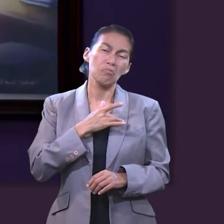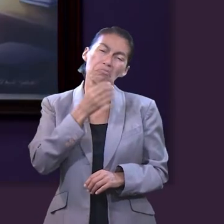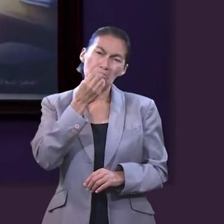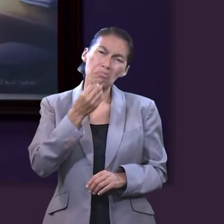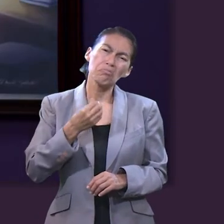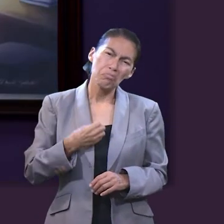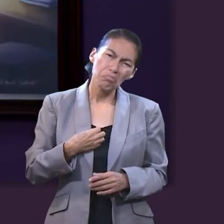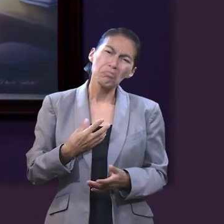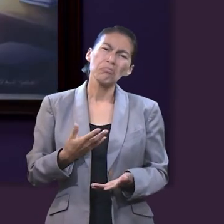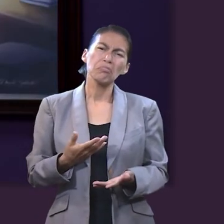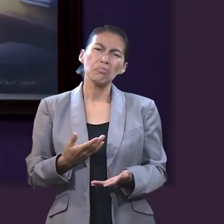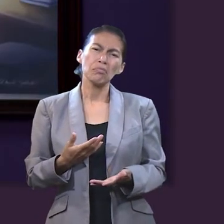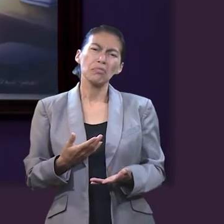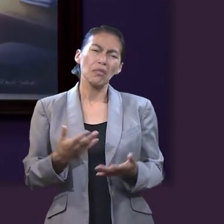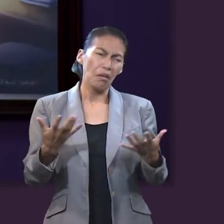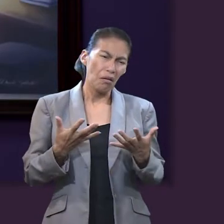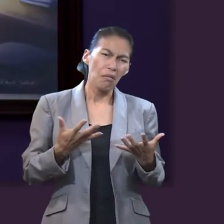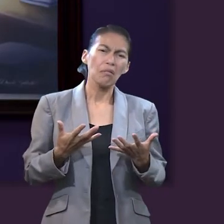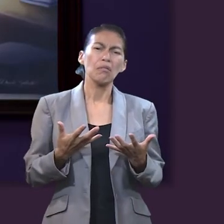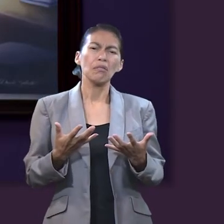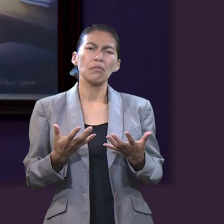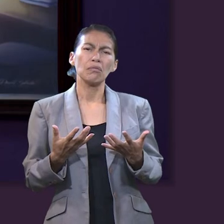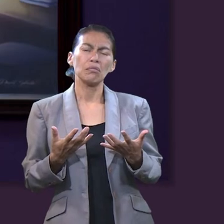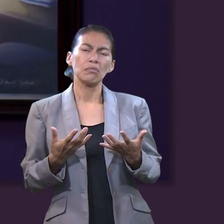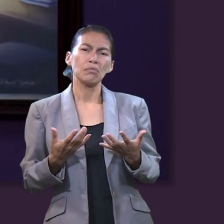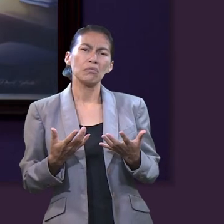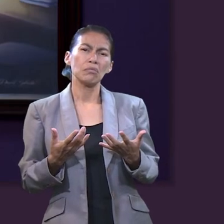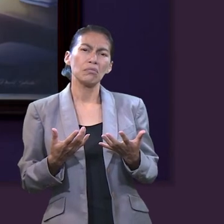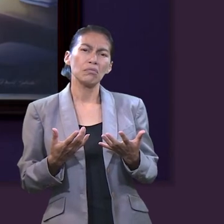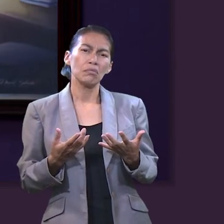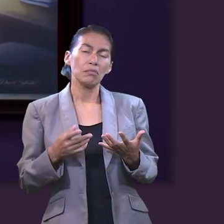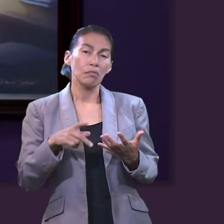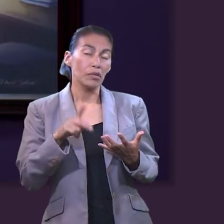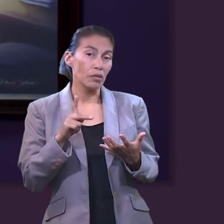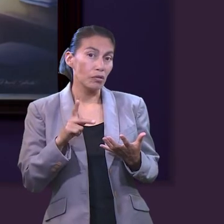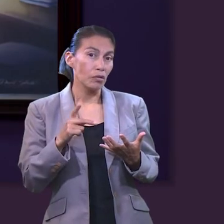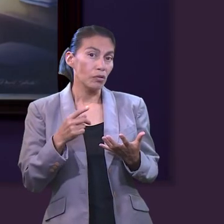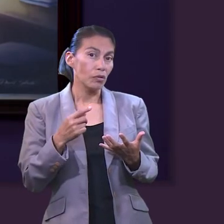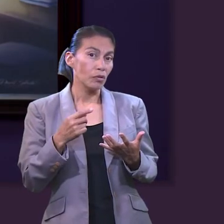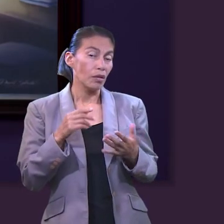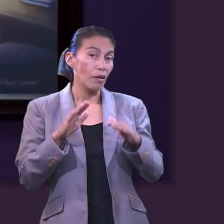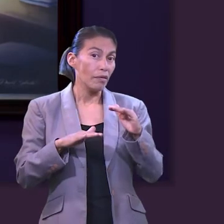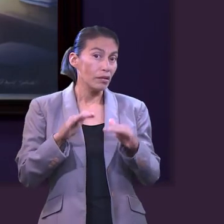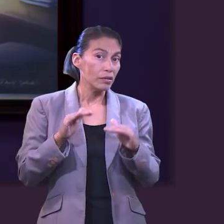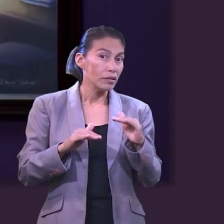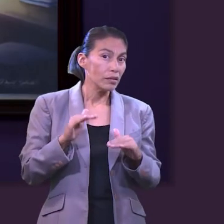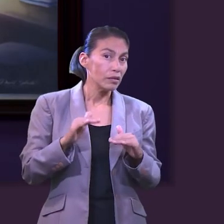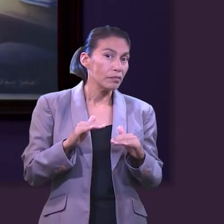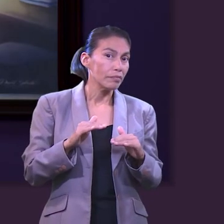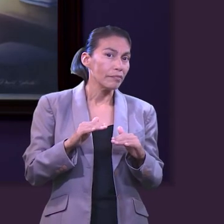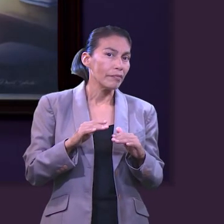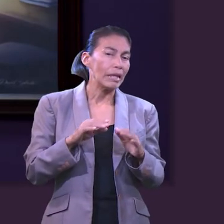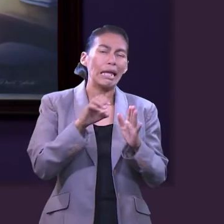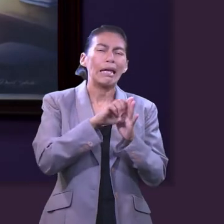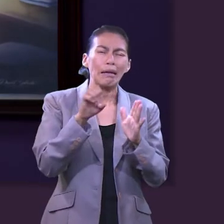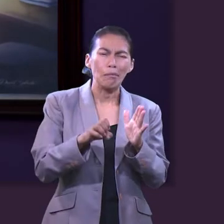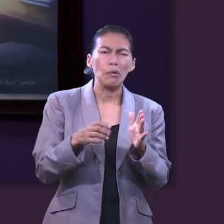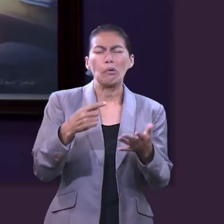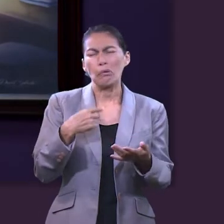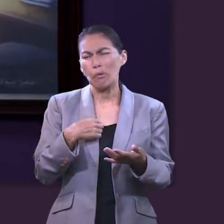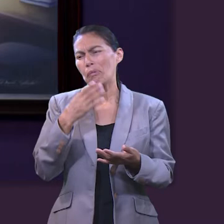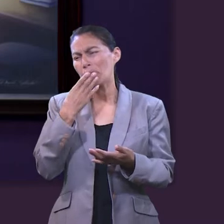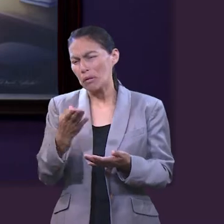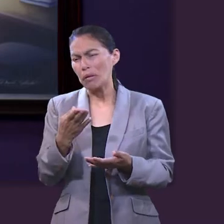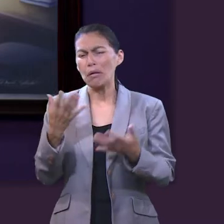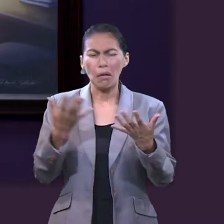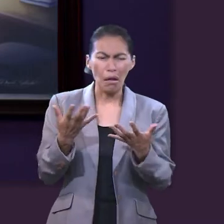yo me siento de tal forma y me conformo de tal forma, pero a lo mejor no